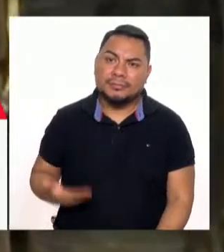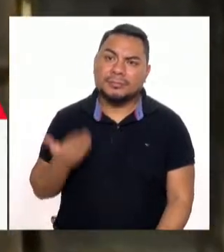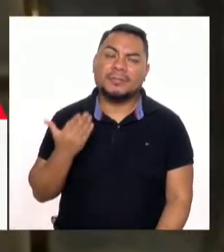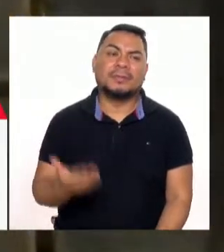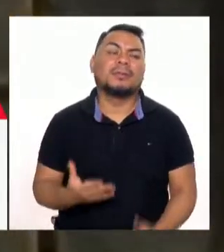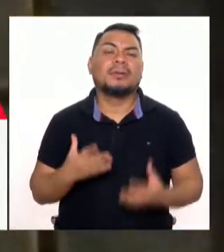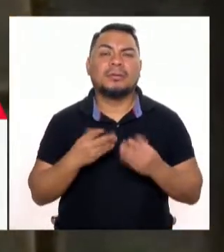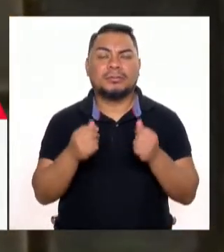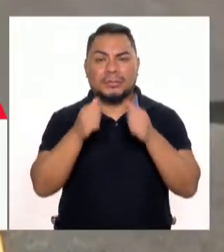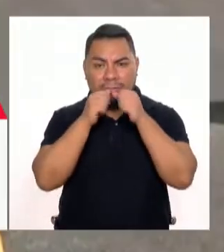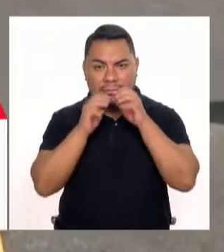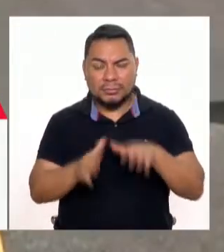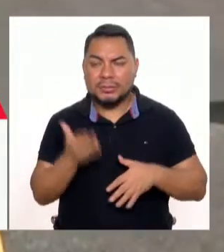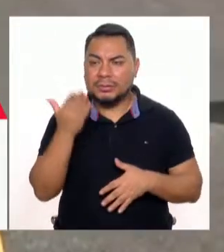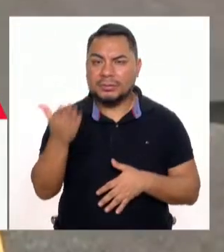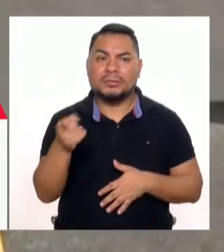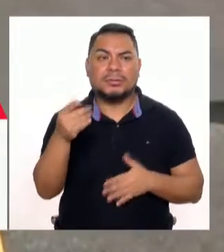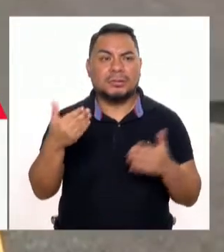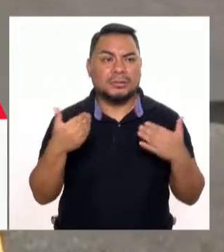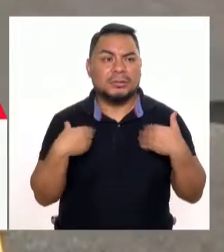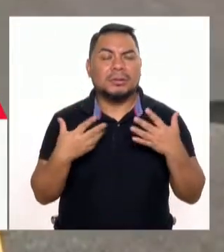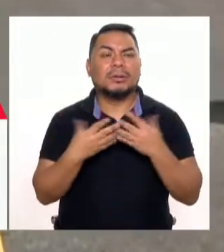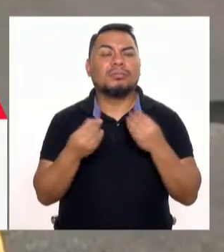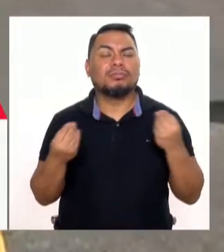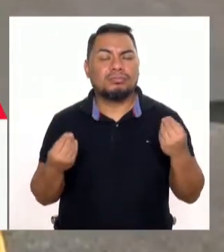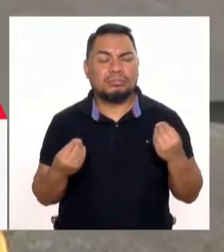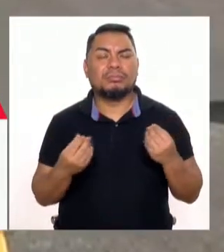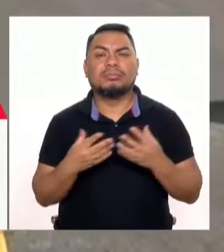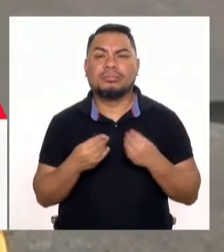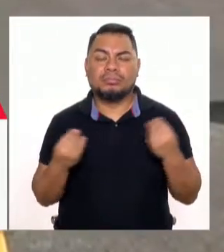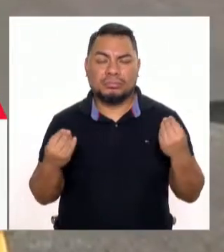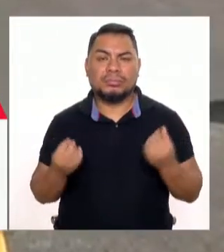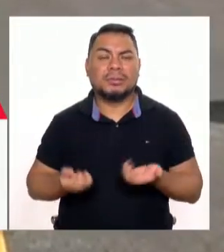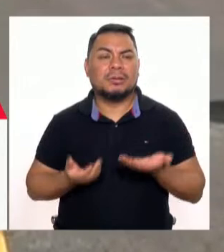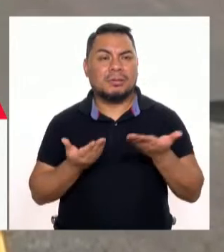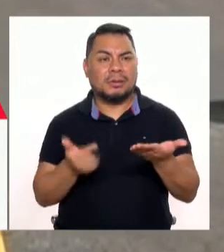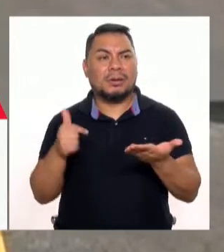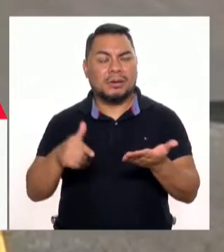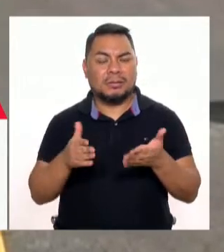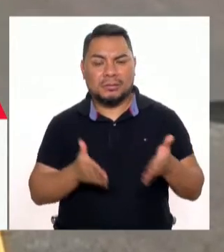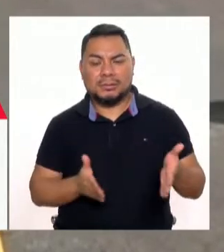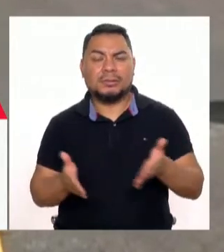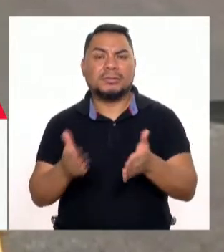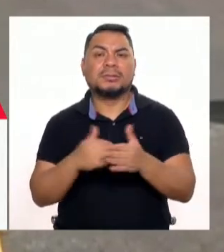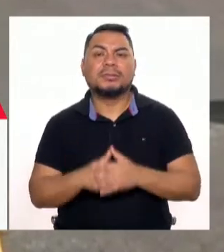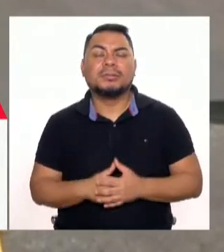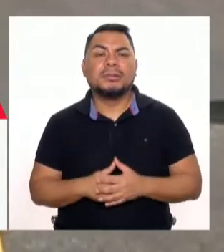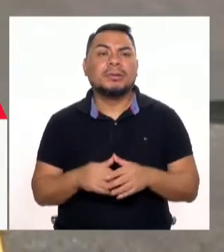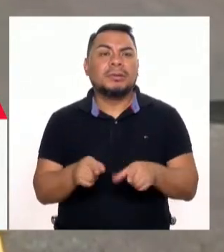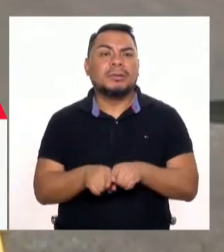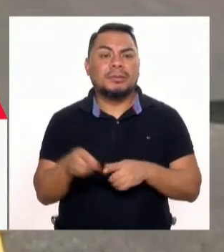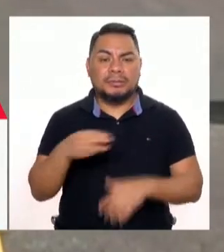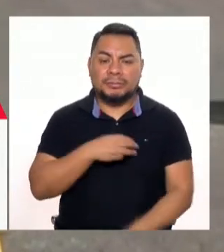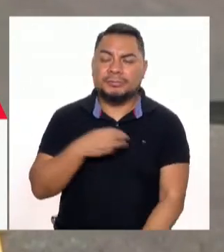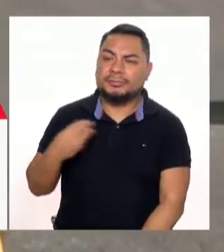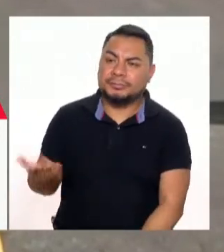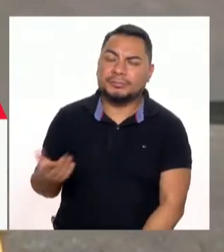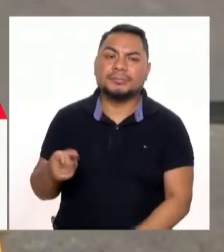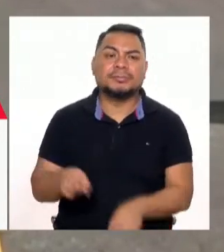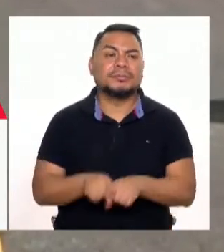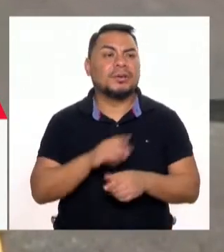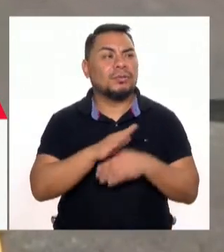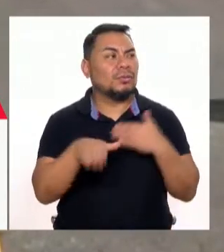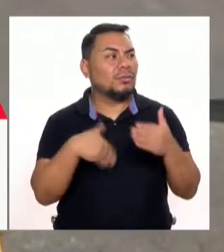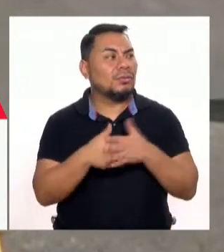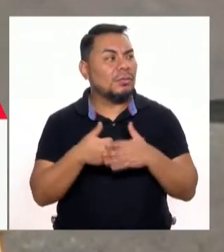muchas bendiciones a usted usted tiene mucho oportunidad por por bregar en este camino igual a los ministros igual